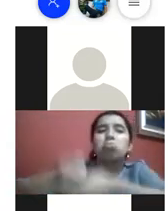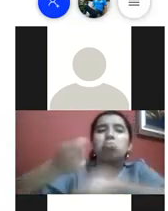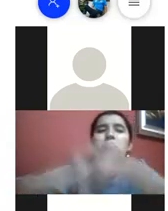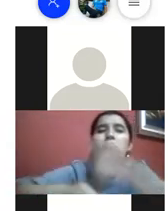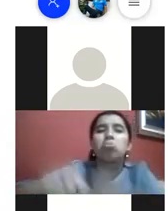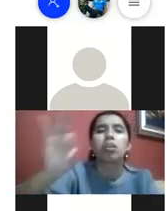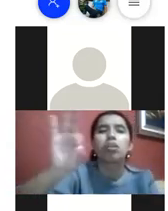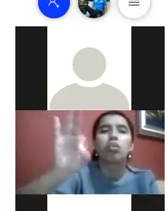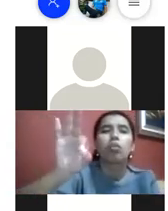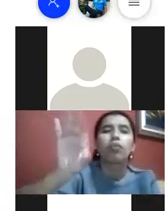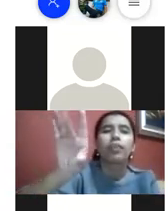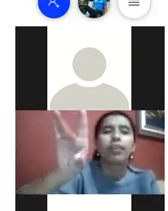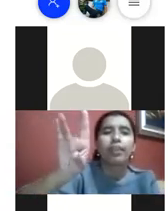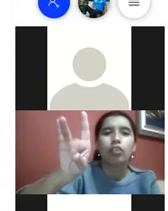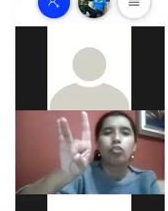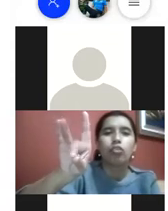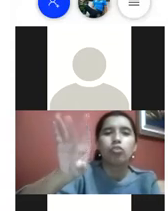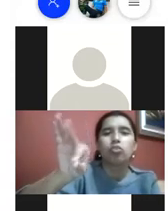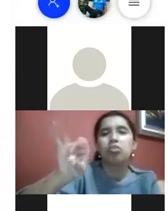98. Voy a poner otro número.